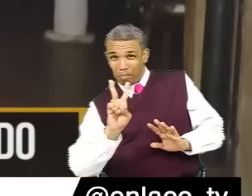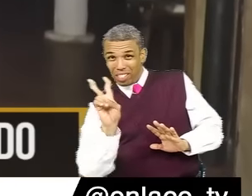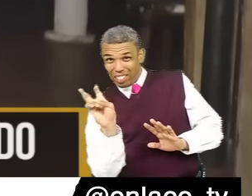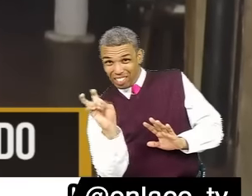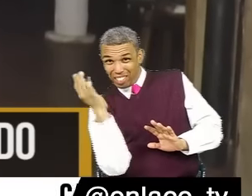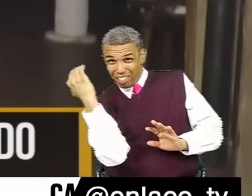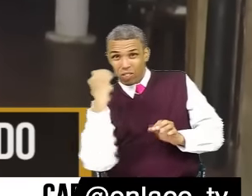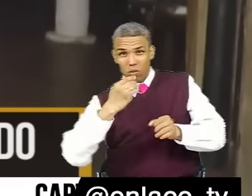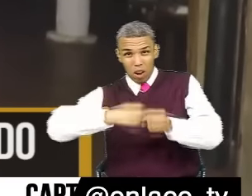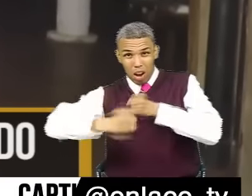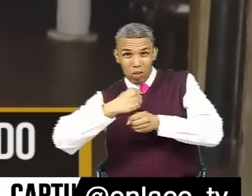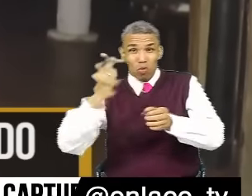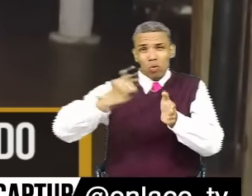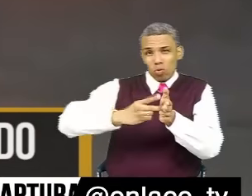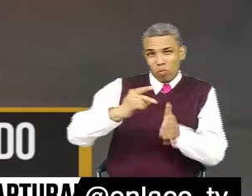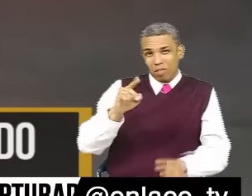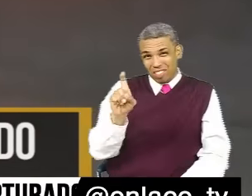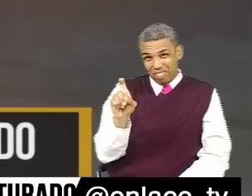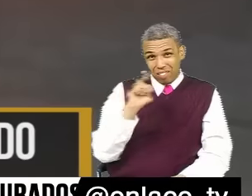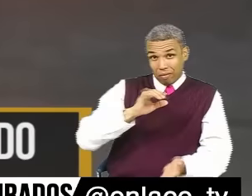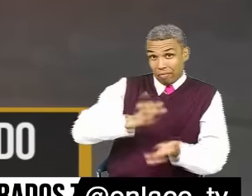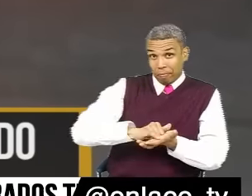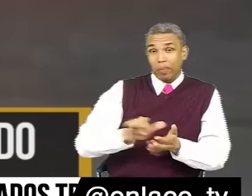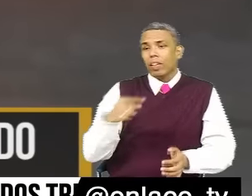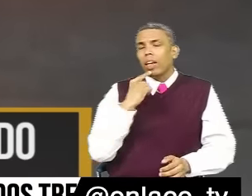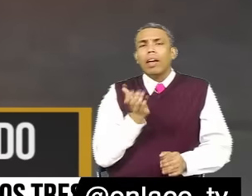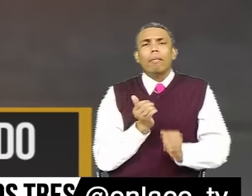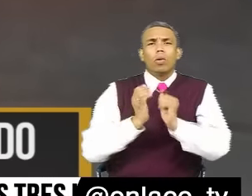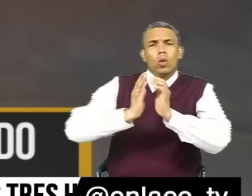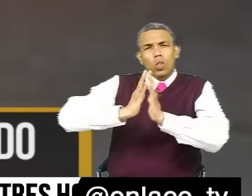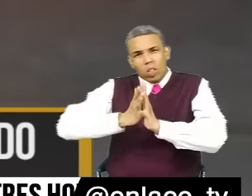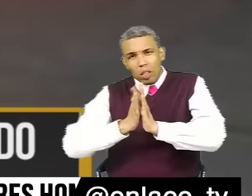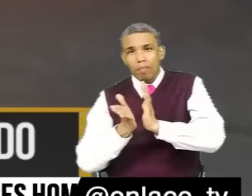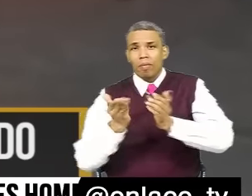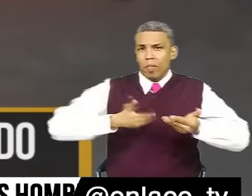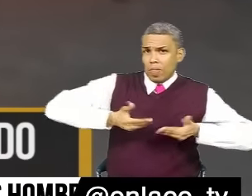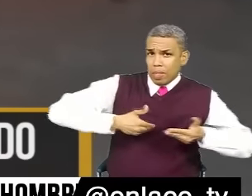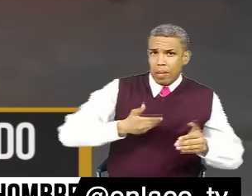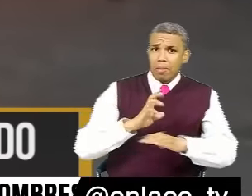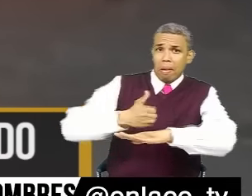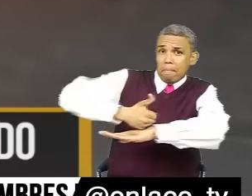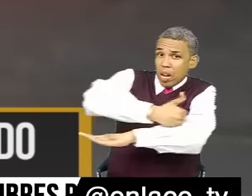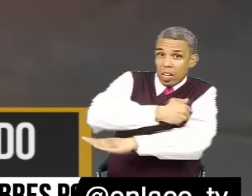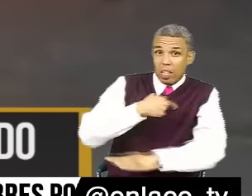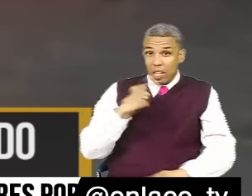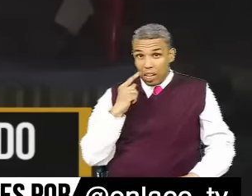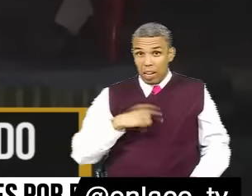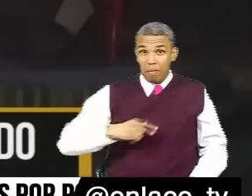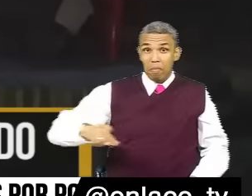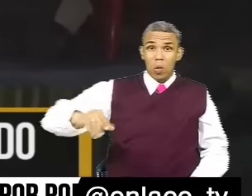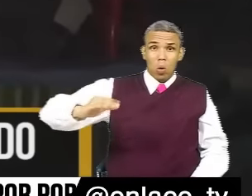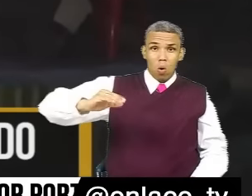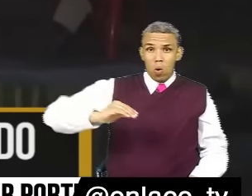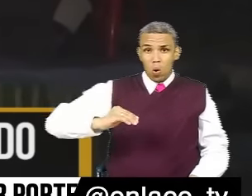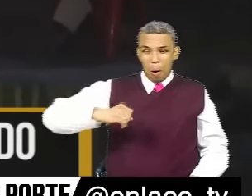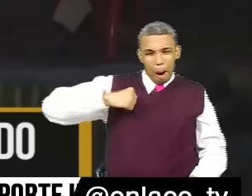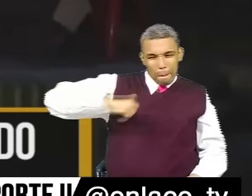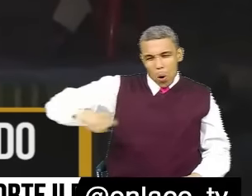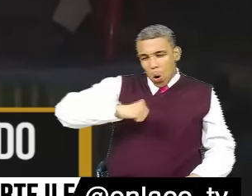a 2 establecimientos, las 2 en atención a acciones populares que emitió el juzgado de Barranca